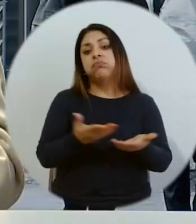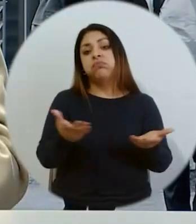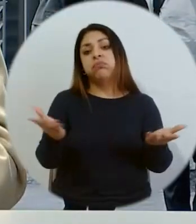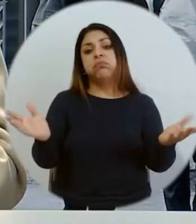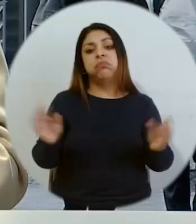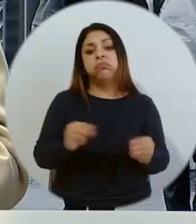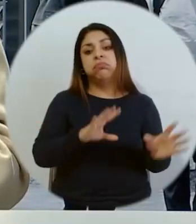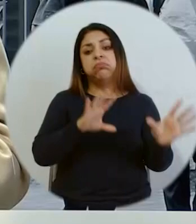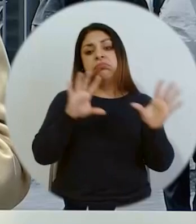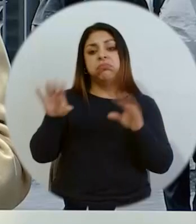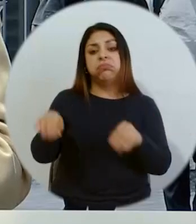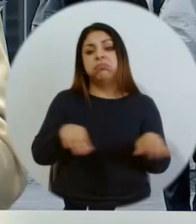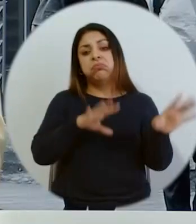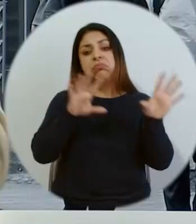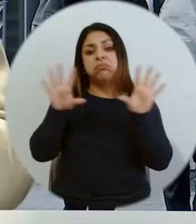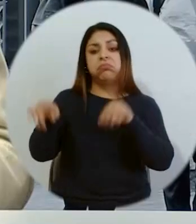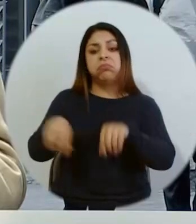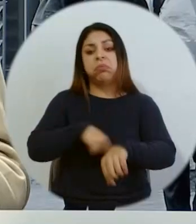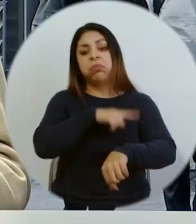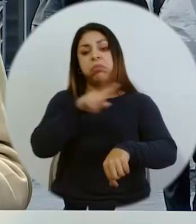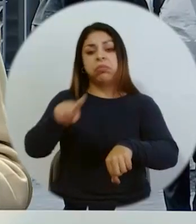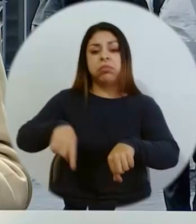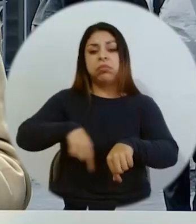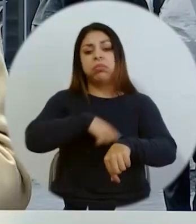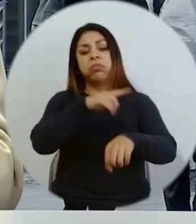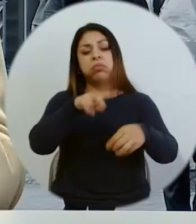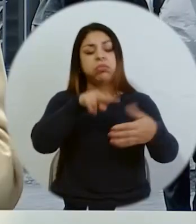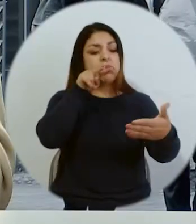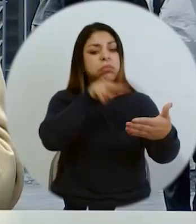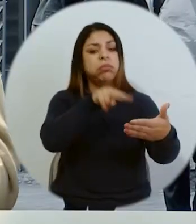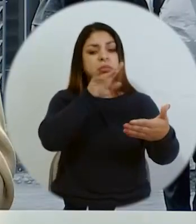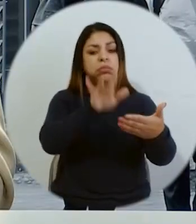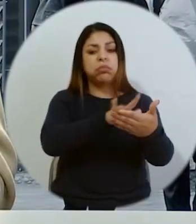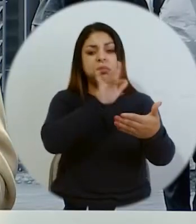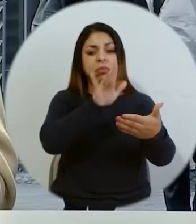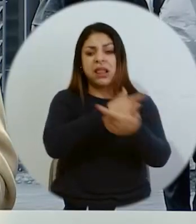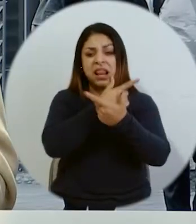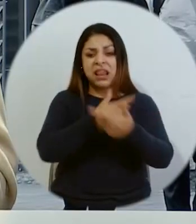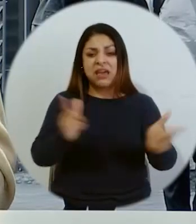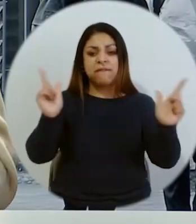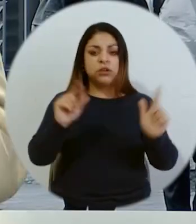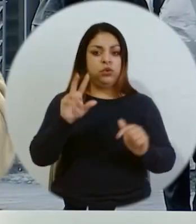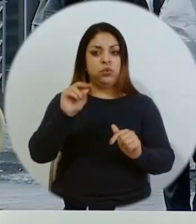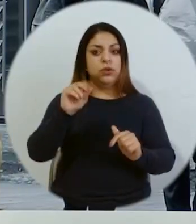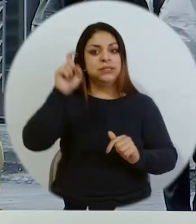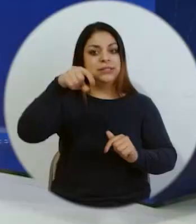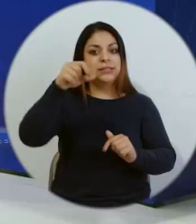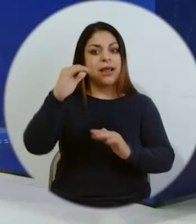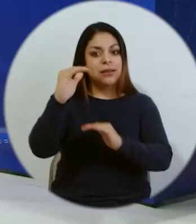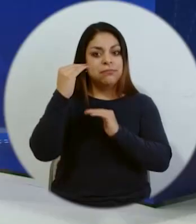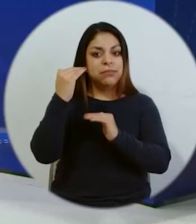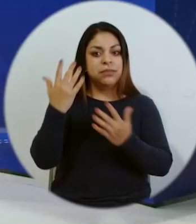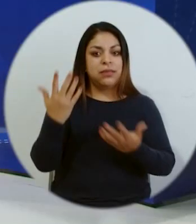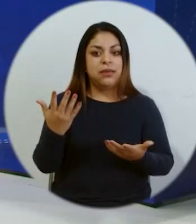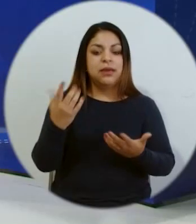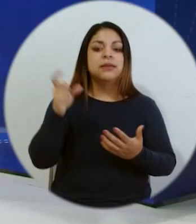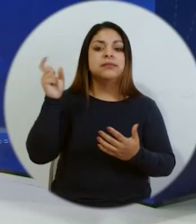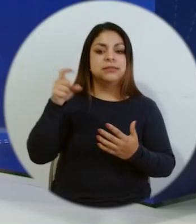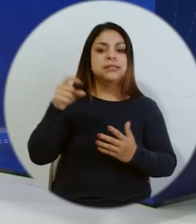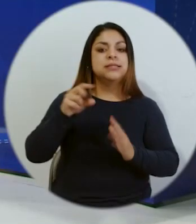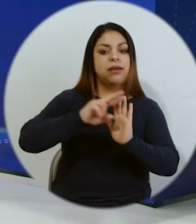sin límites, a disposición de todos los aparatos electrónicos. Tiene que tener límites, tiene que